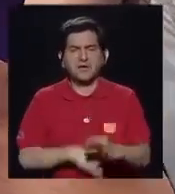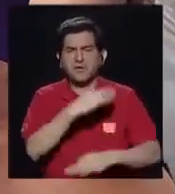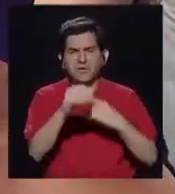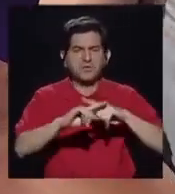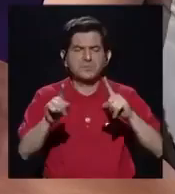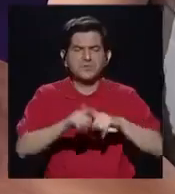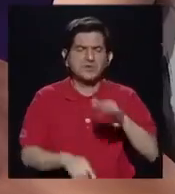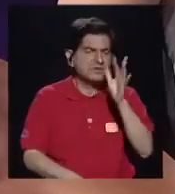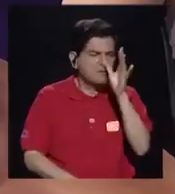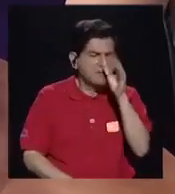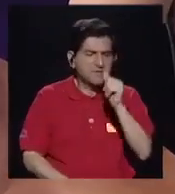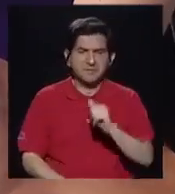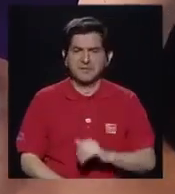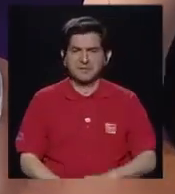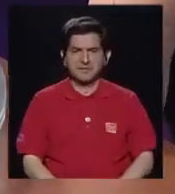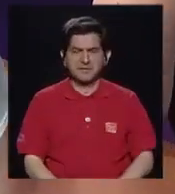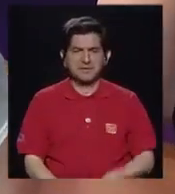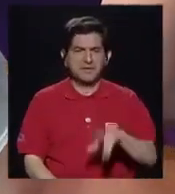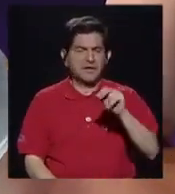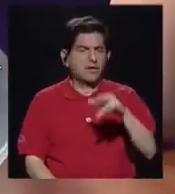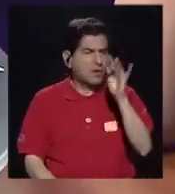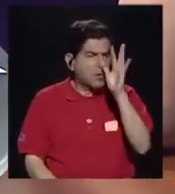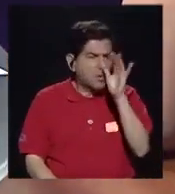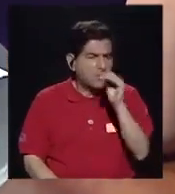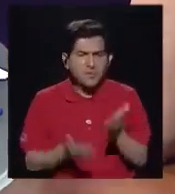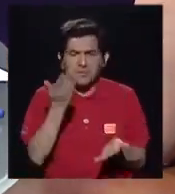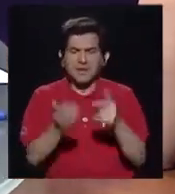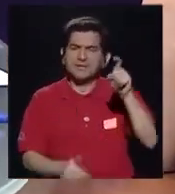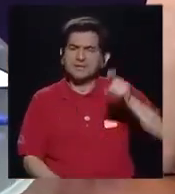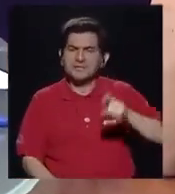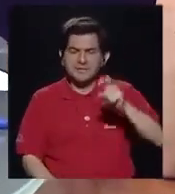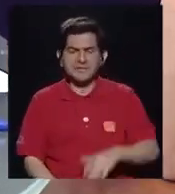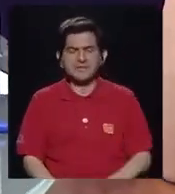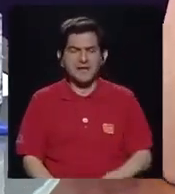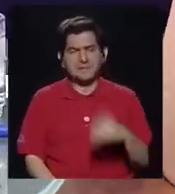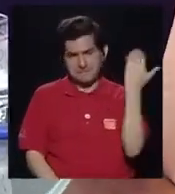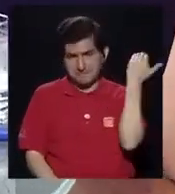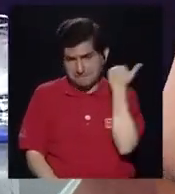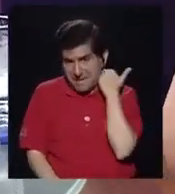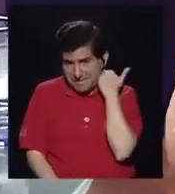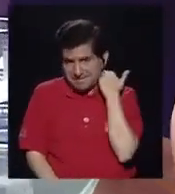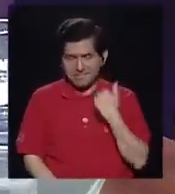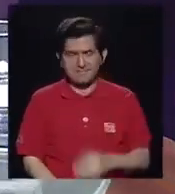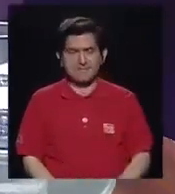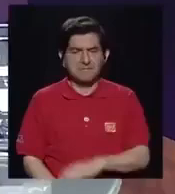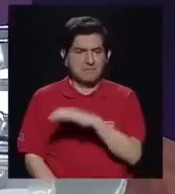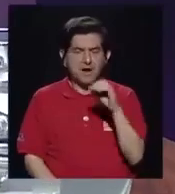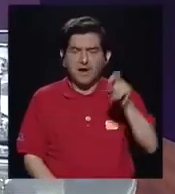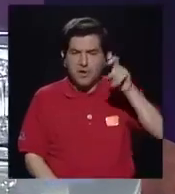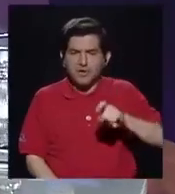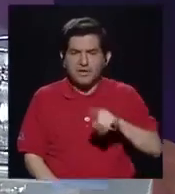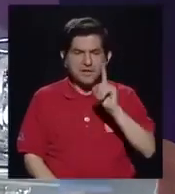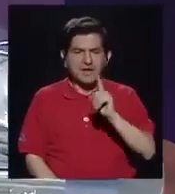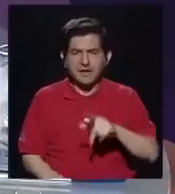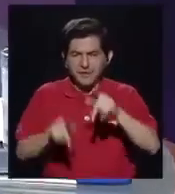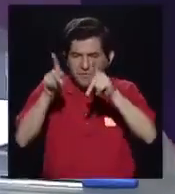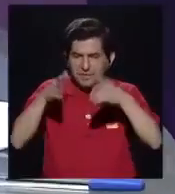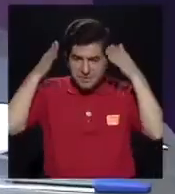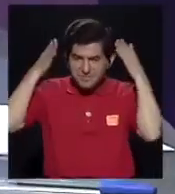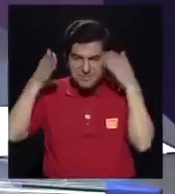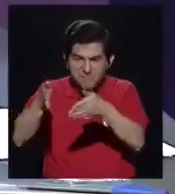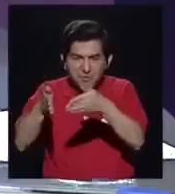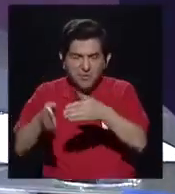broma claro no una una broma que necesita una víctima que necesita un chivo expiatorio